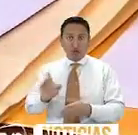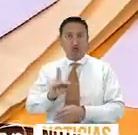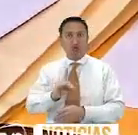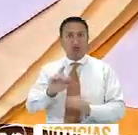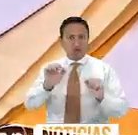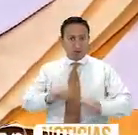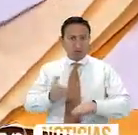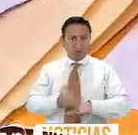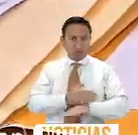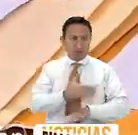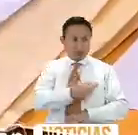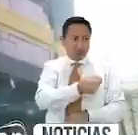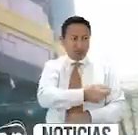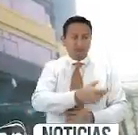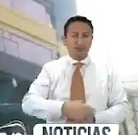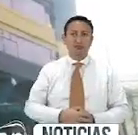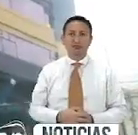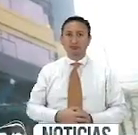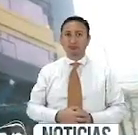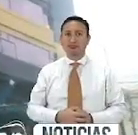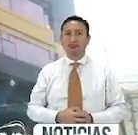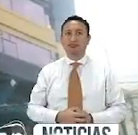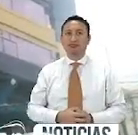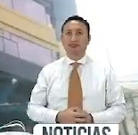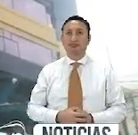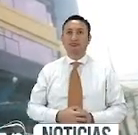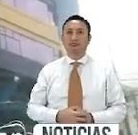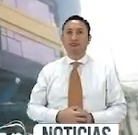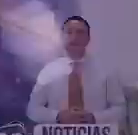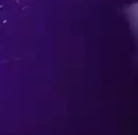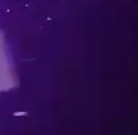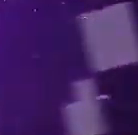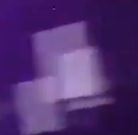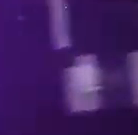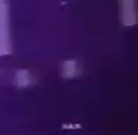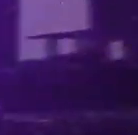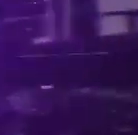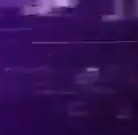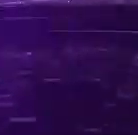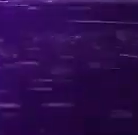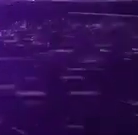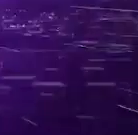previamente. Informó Miguel Ángel Bedoya.